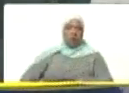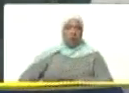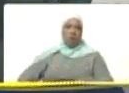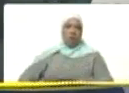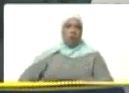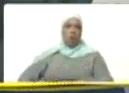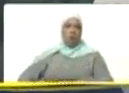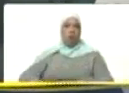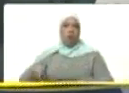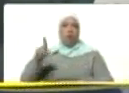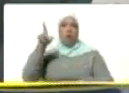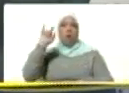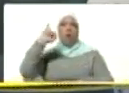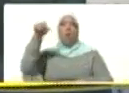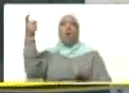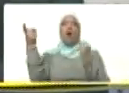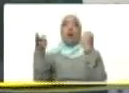llamado Guaidó